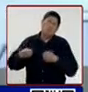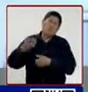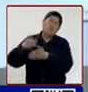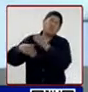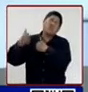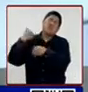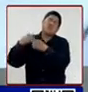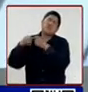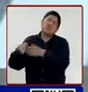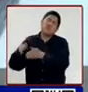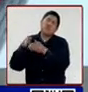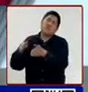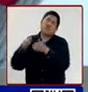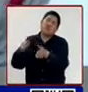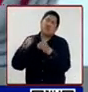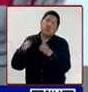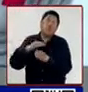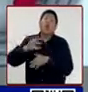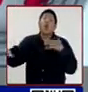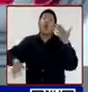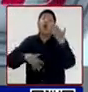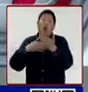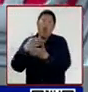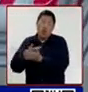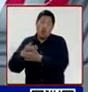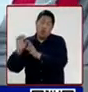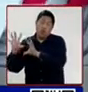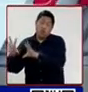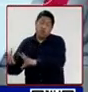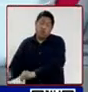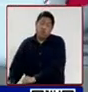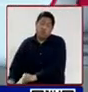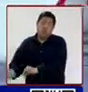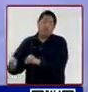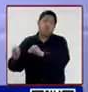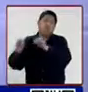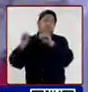enterrados en este lugar. Todo aquello va a ser trasladado.